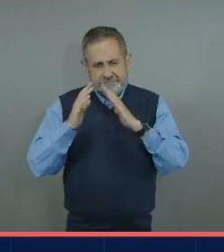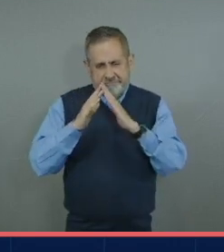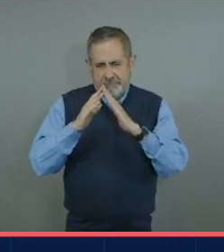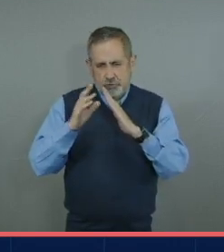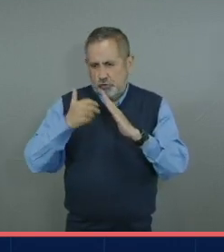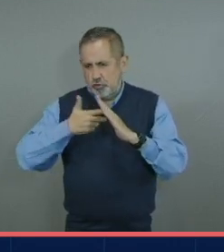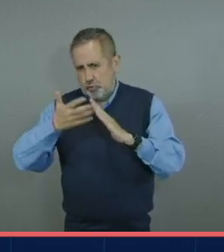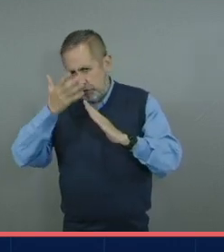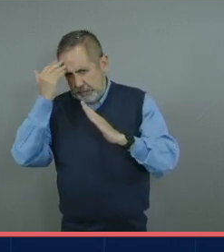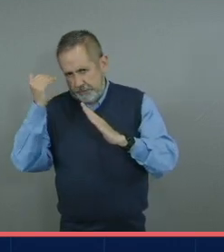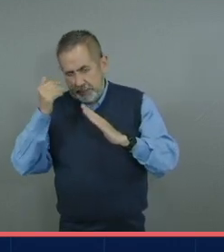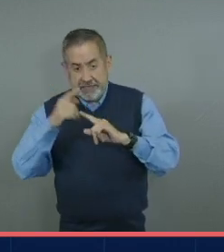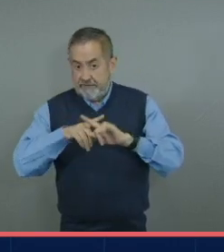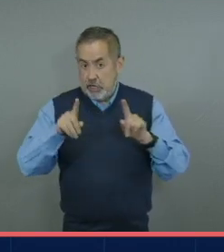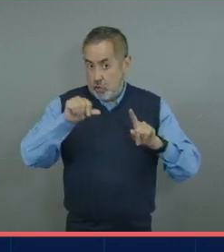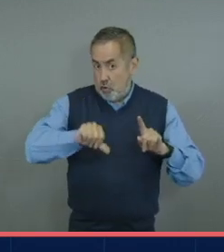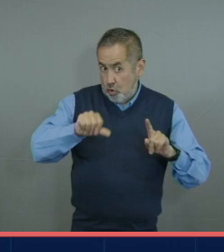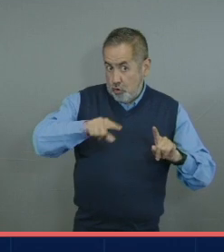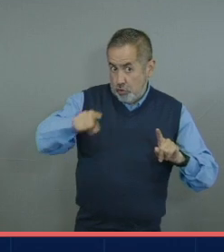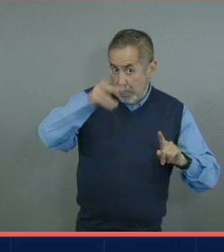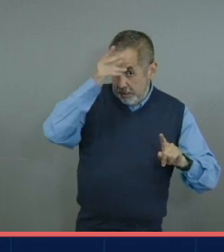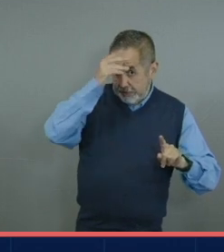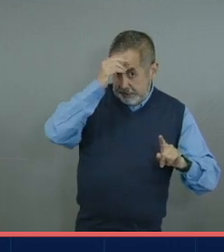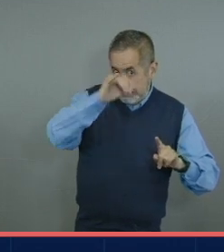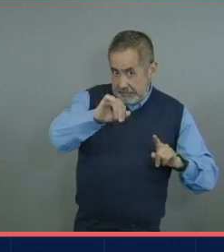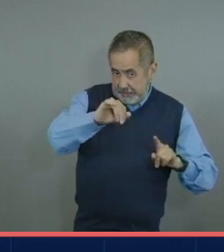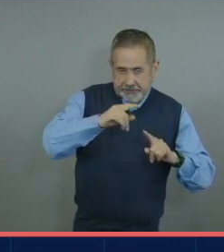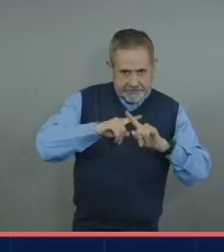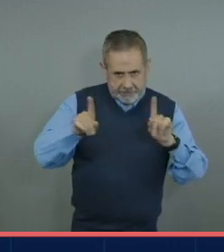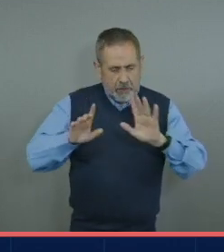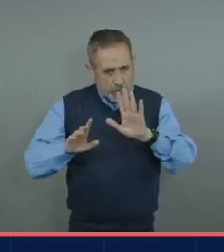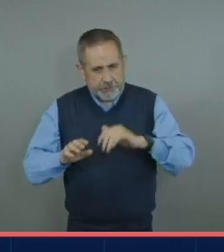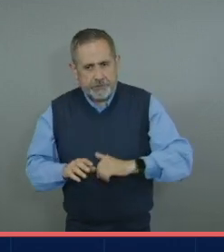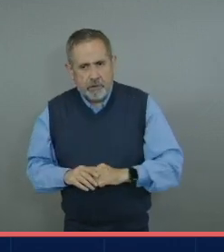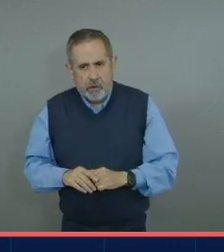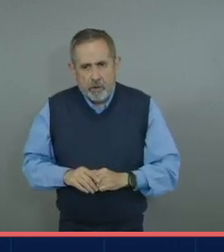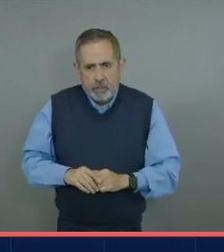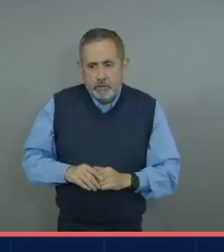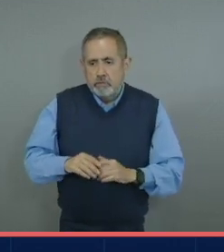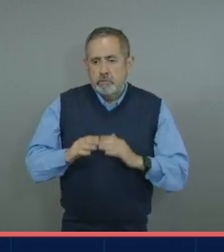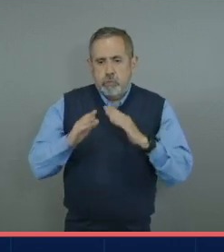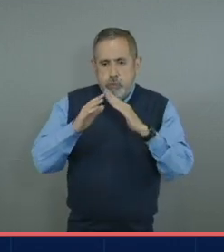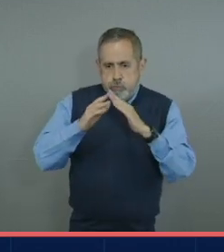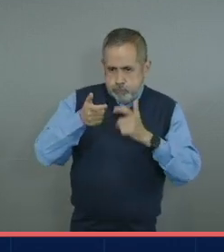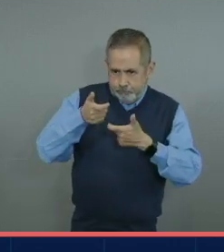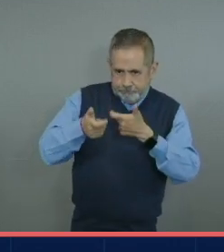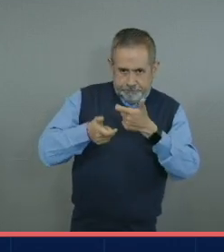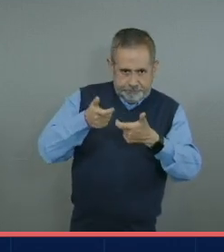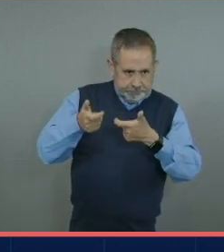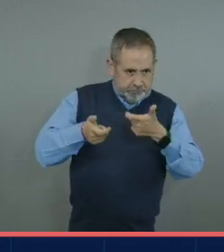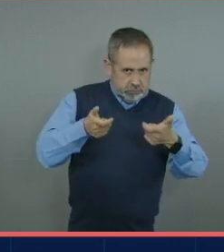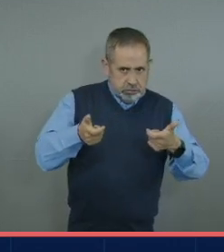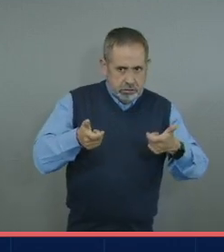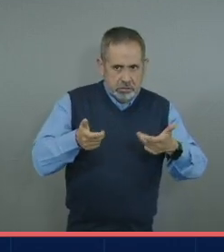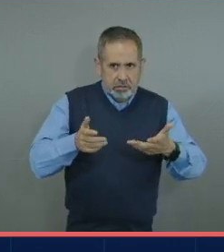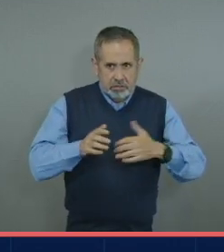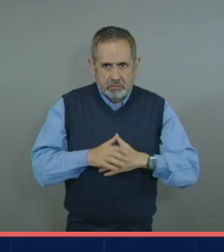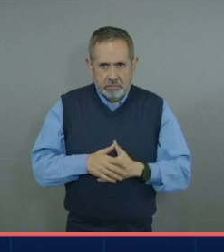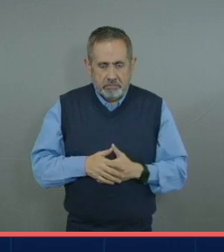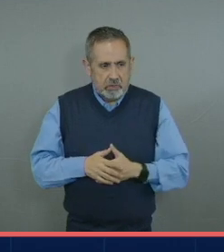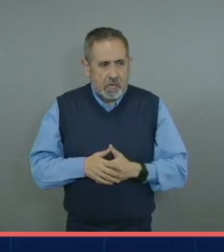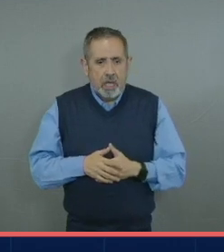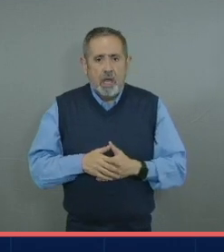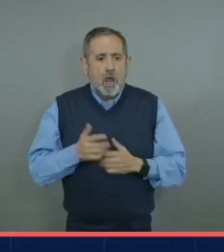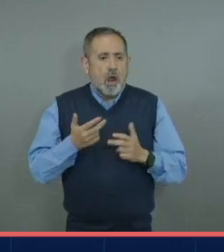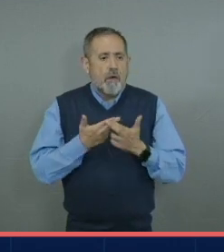financiera, como hoy tú la estás teniendo con nosotros, pues esas personas generalmente viven sin hacer